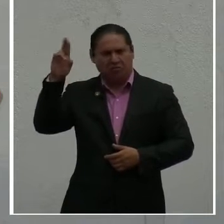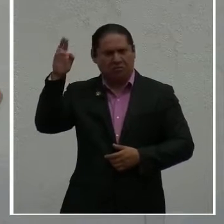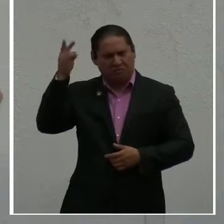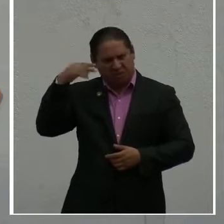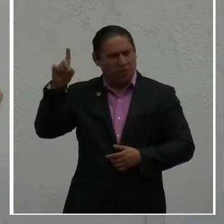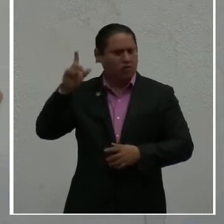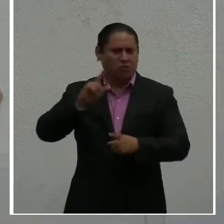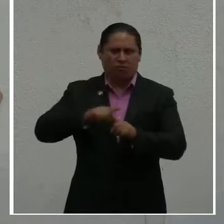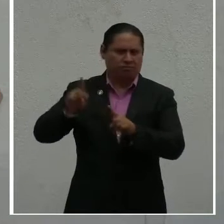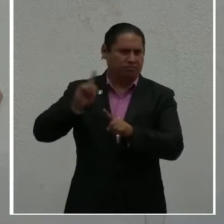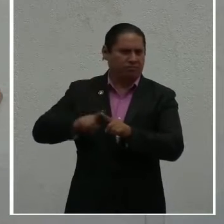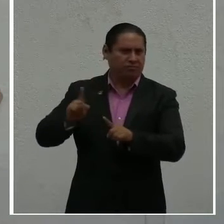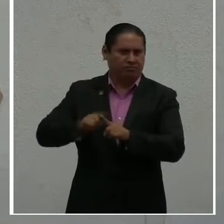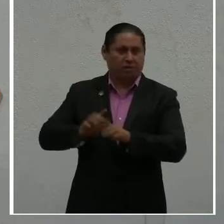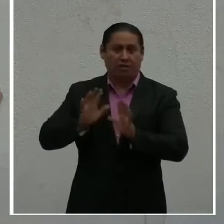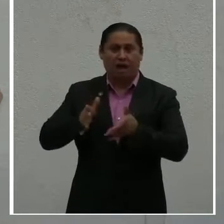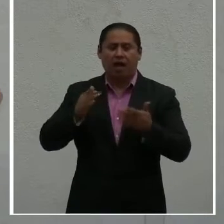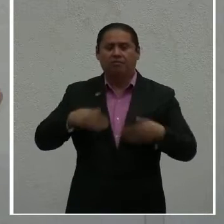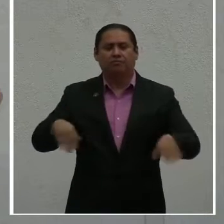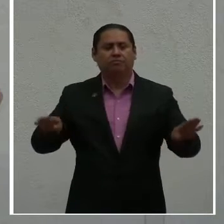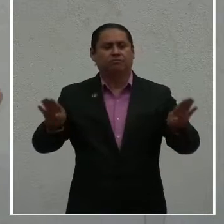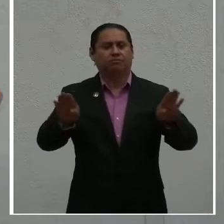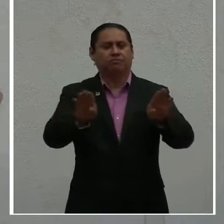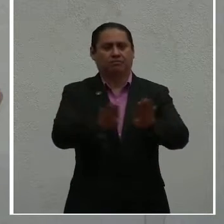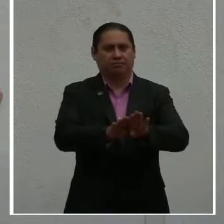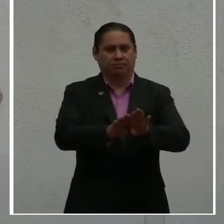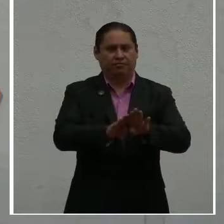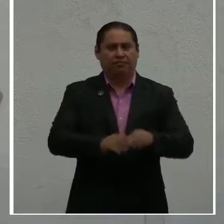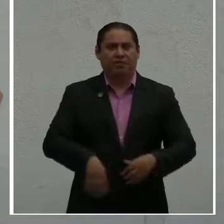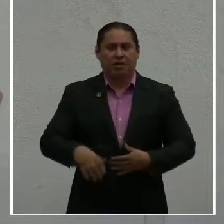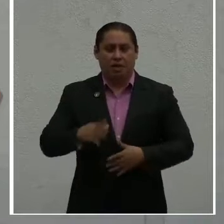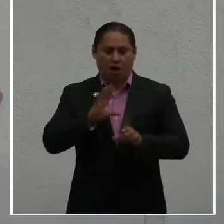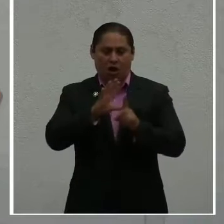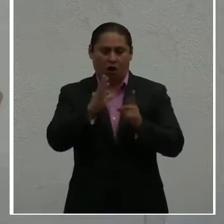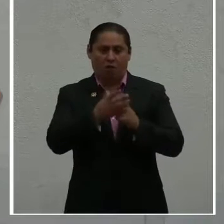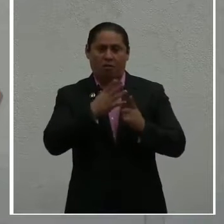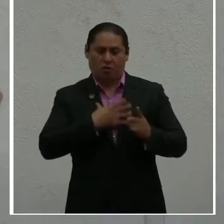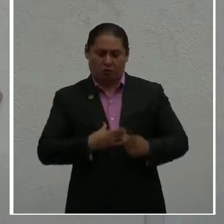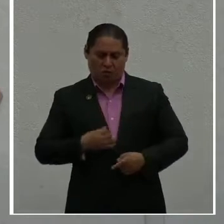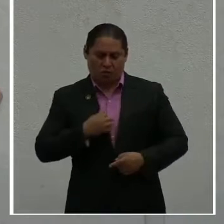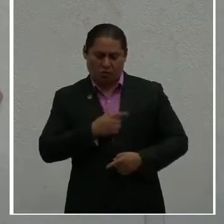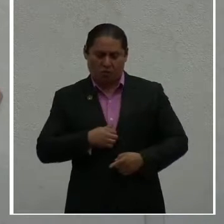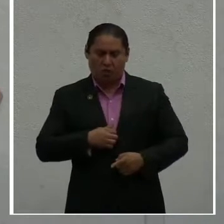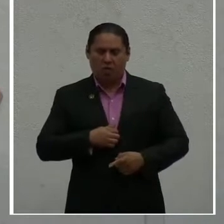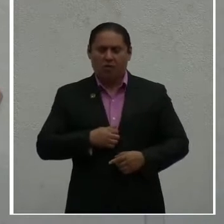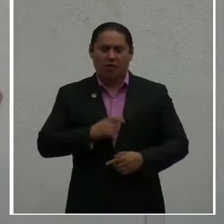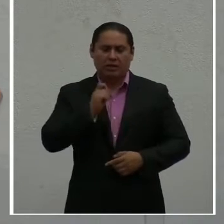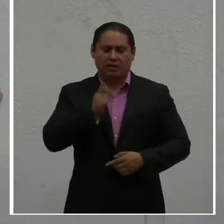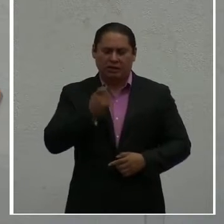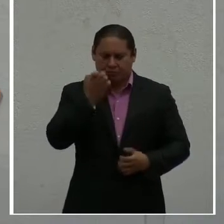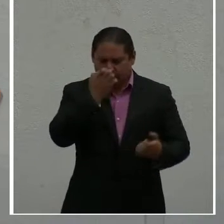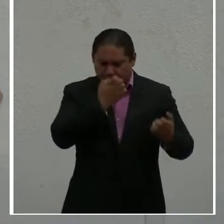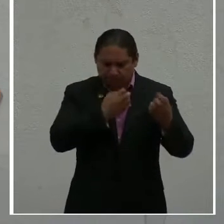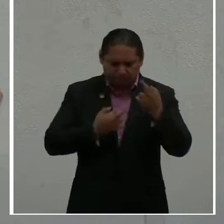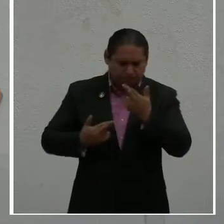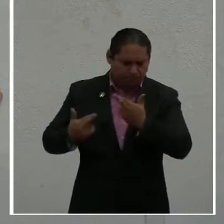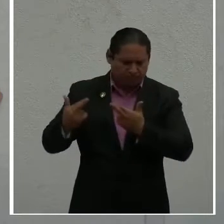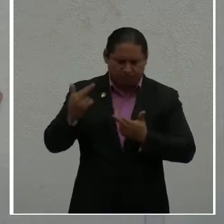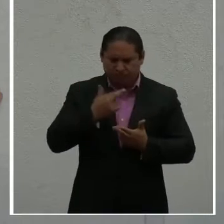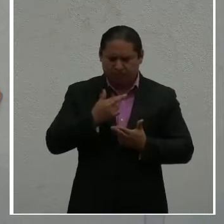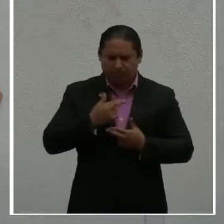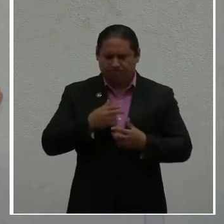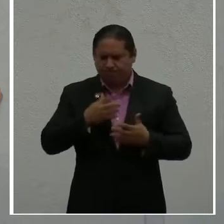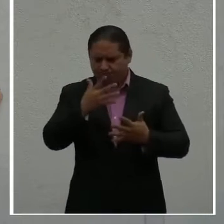Una vez cerrada la convocatoria, la comisión de postulación se dio a la tarea de revisar detalladamente